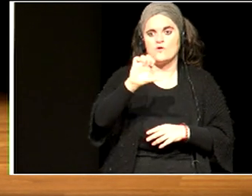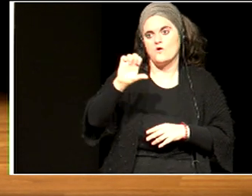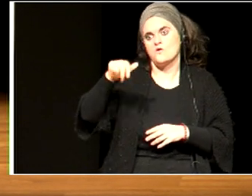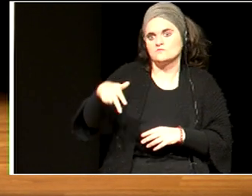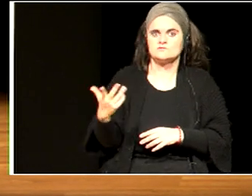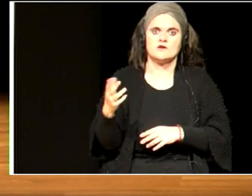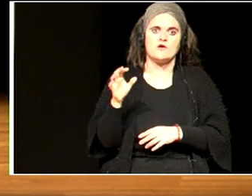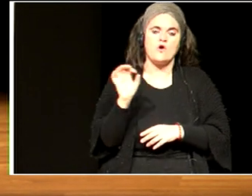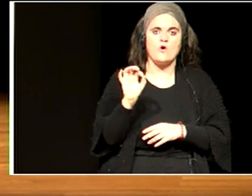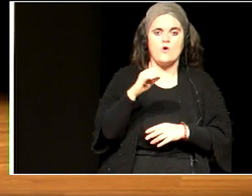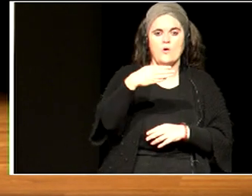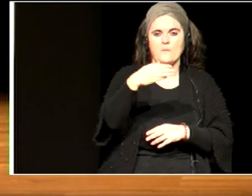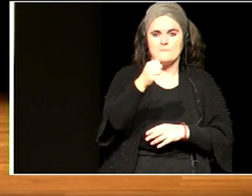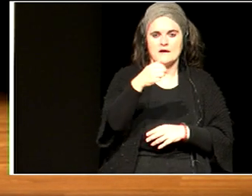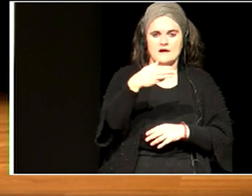bueno